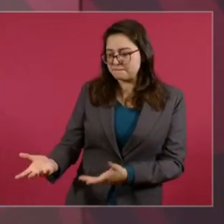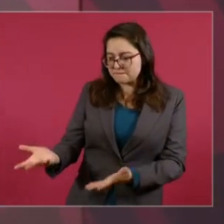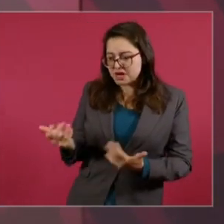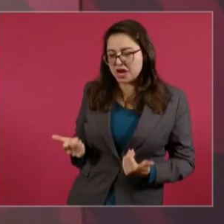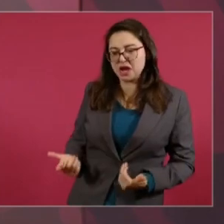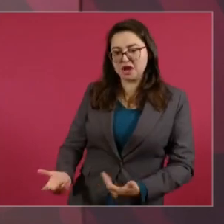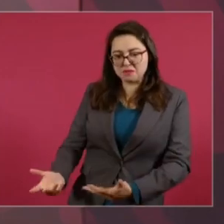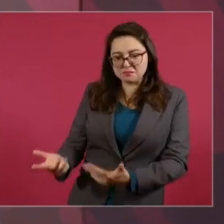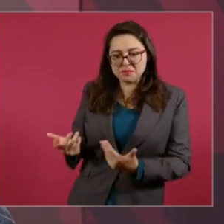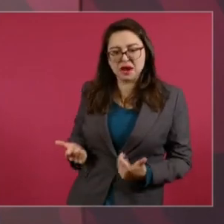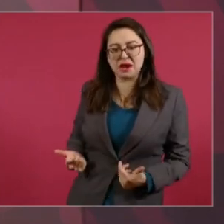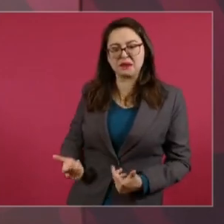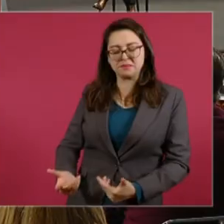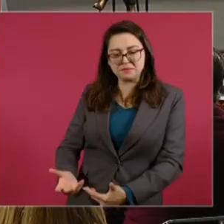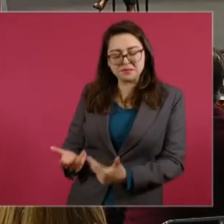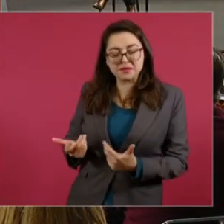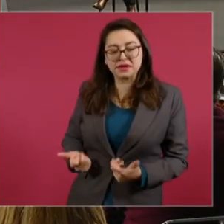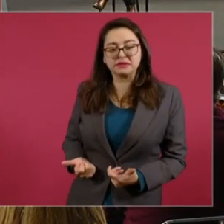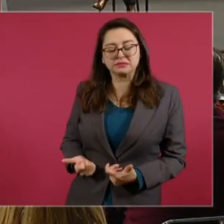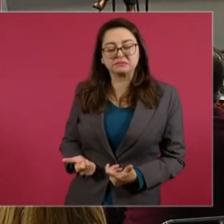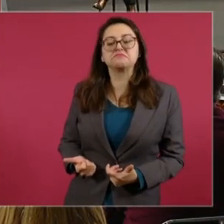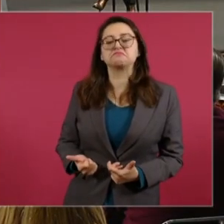dos